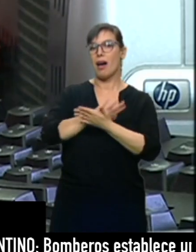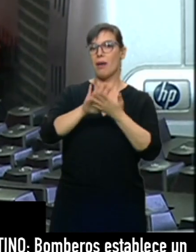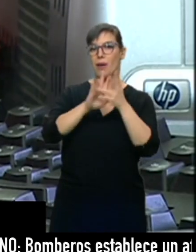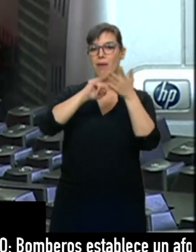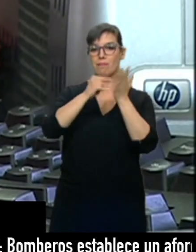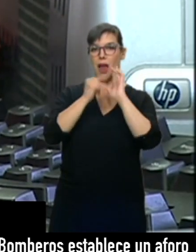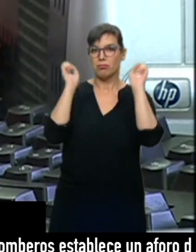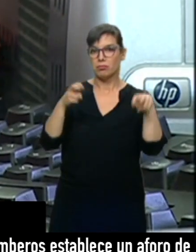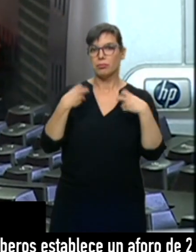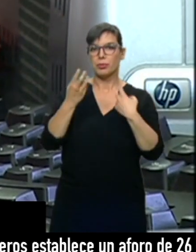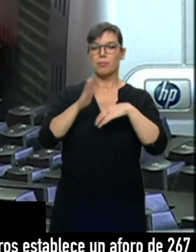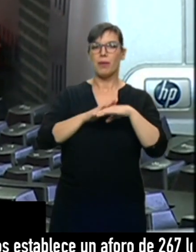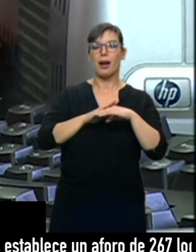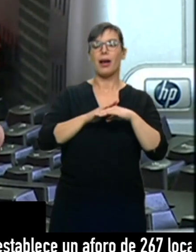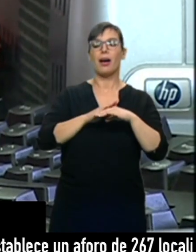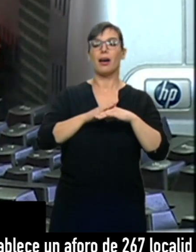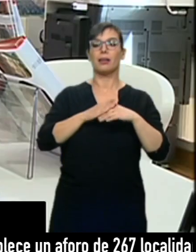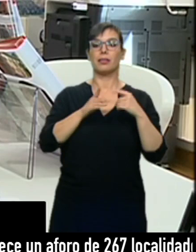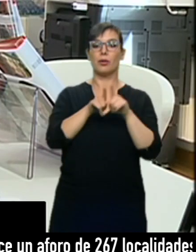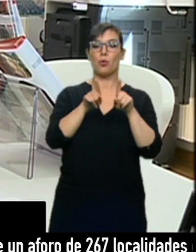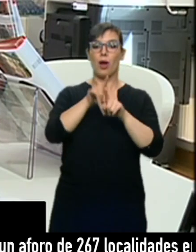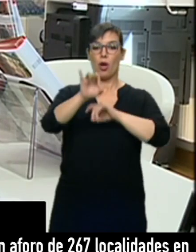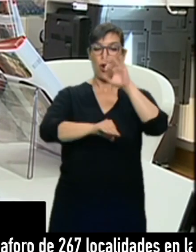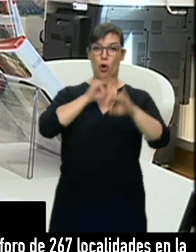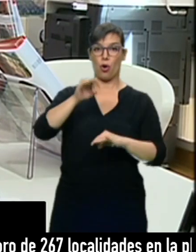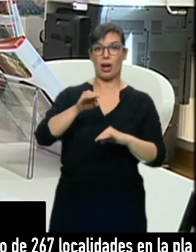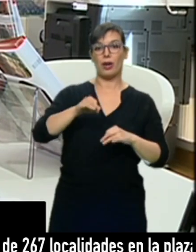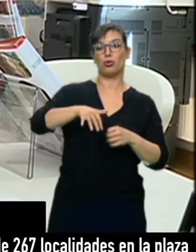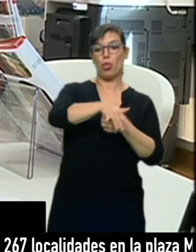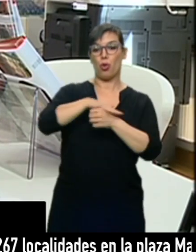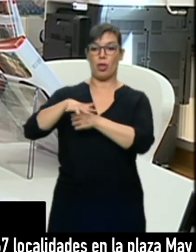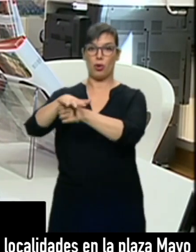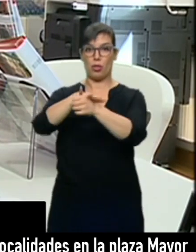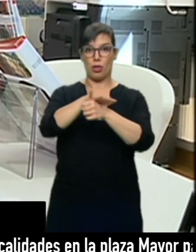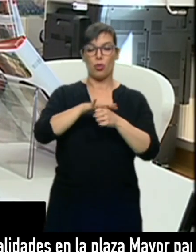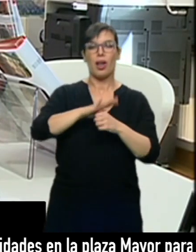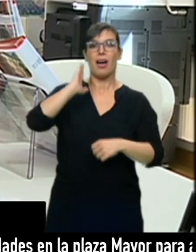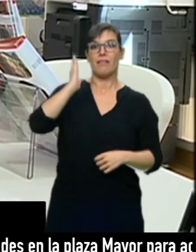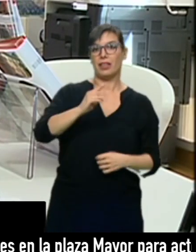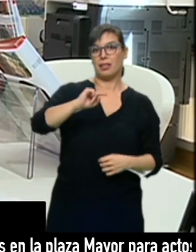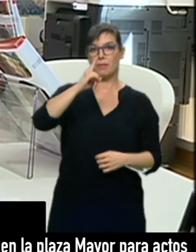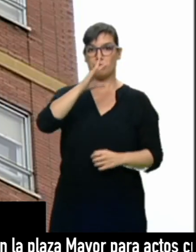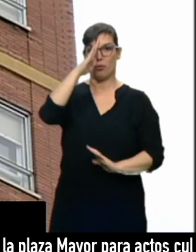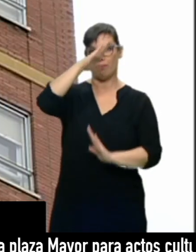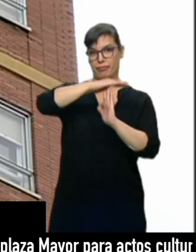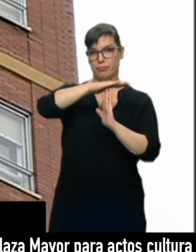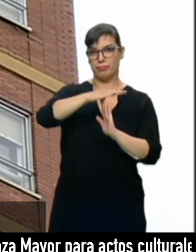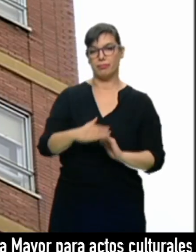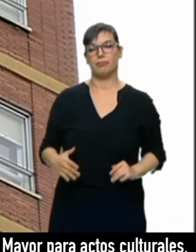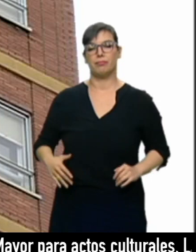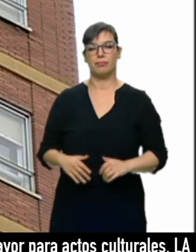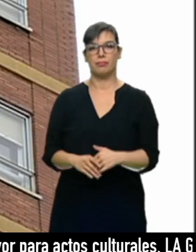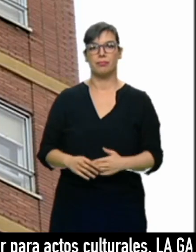para reactivar los órganos jurisdiccionales más afectados por el parón que ha supuesto el confinamiento.